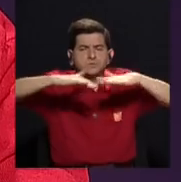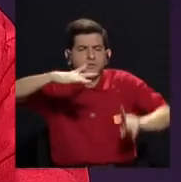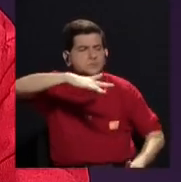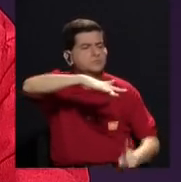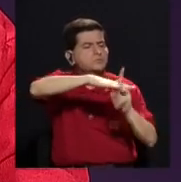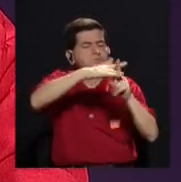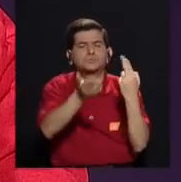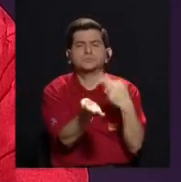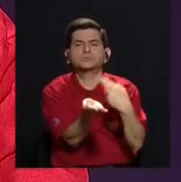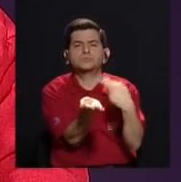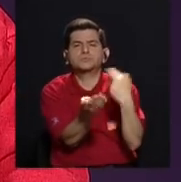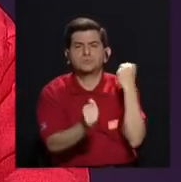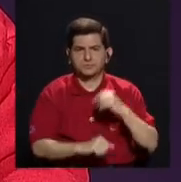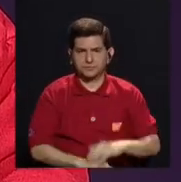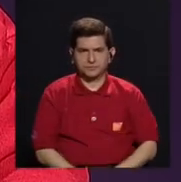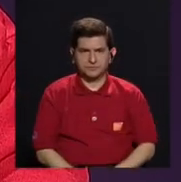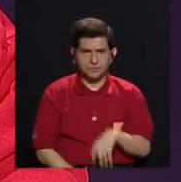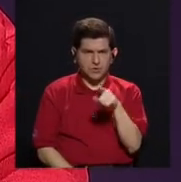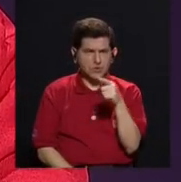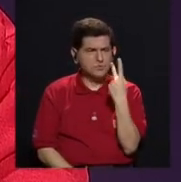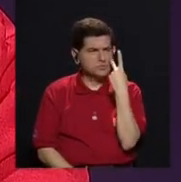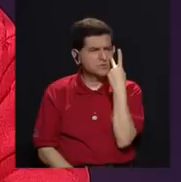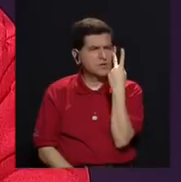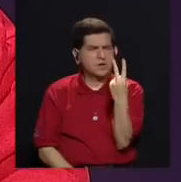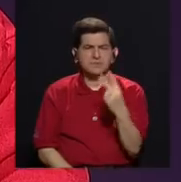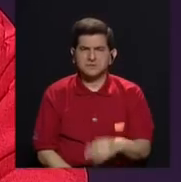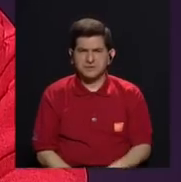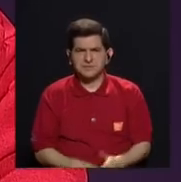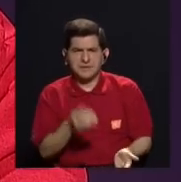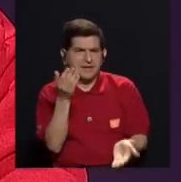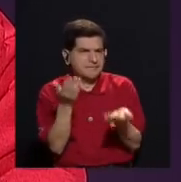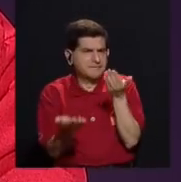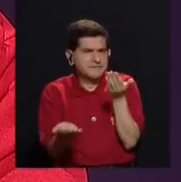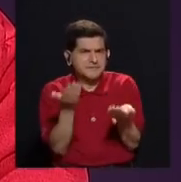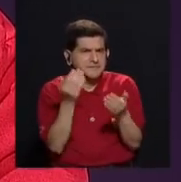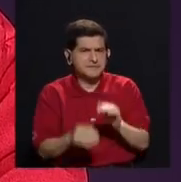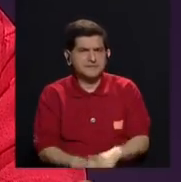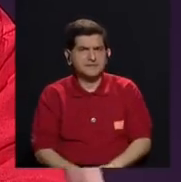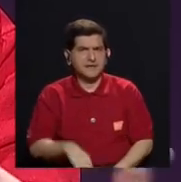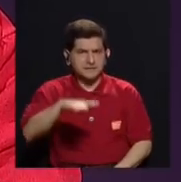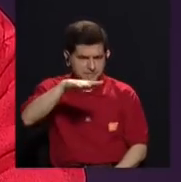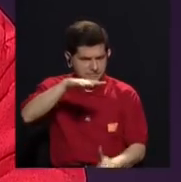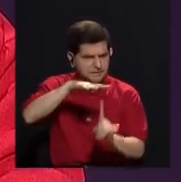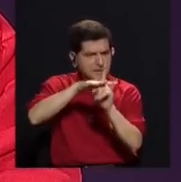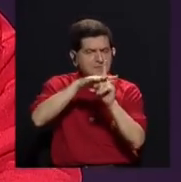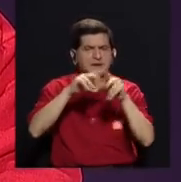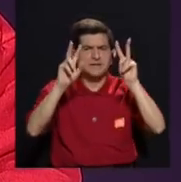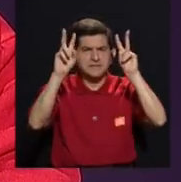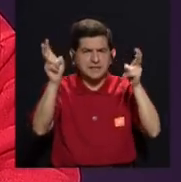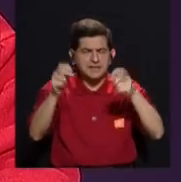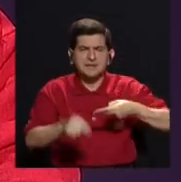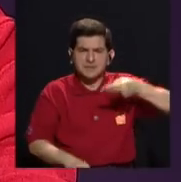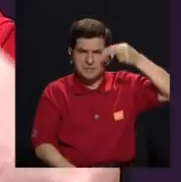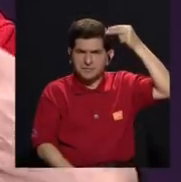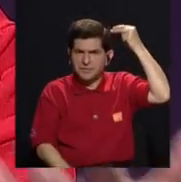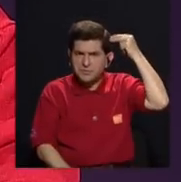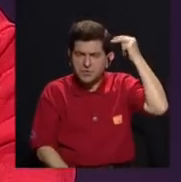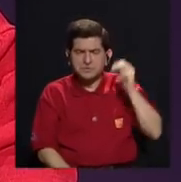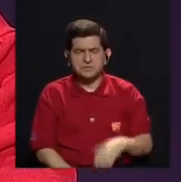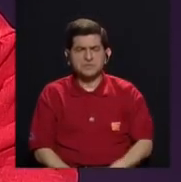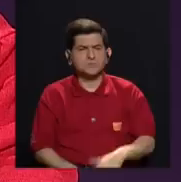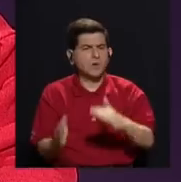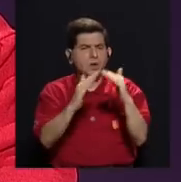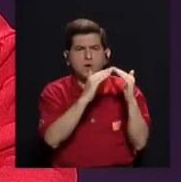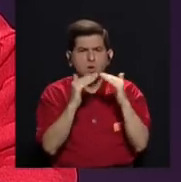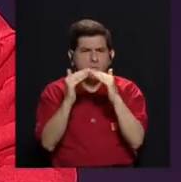visibilizar el ritmo y como ves barbara como ves la presencia digamos del tema homosexual de las